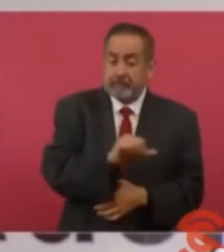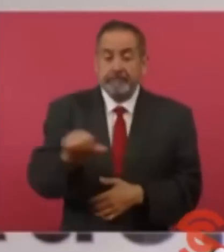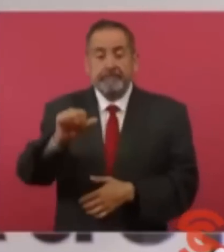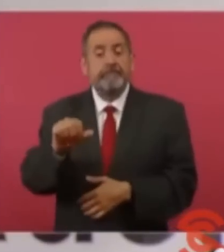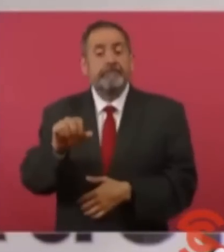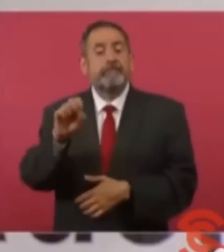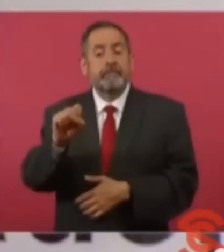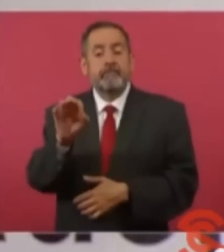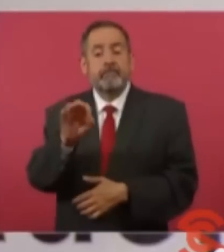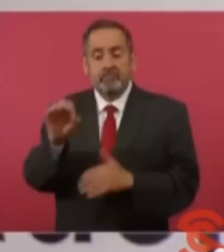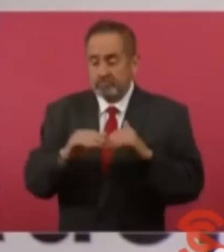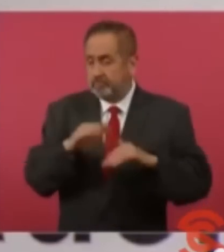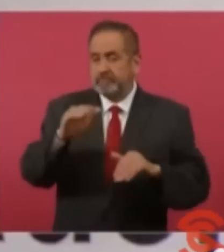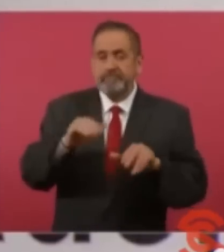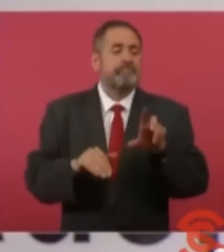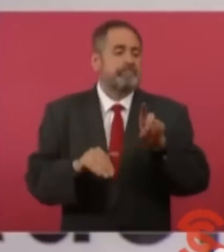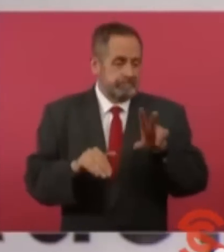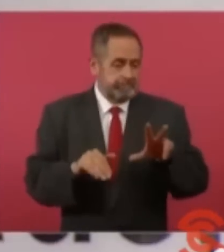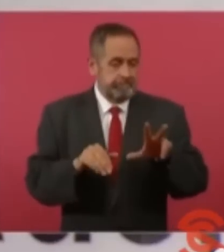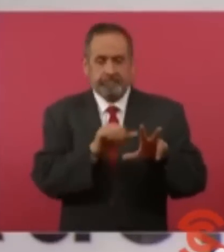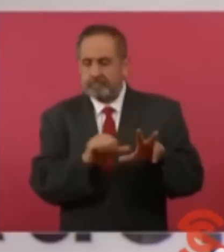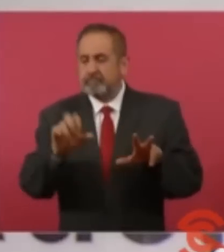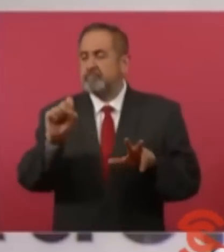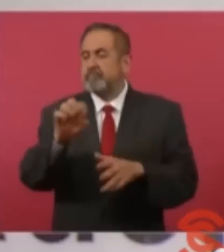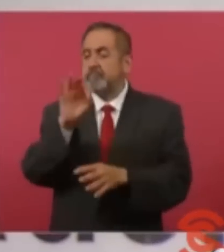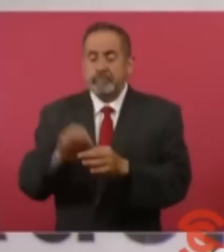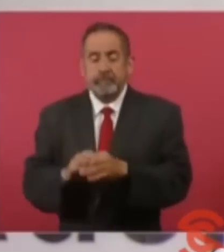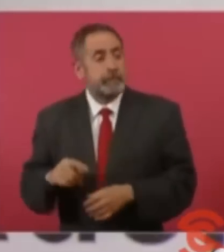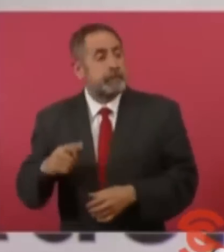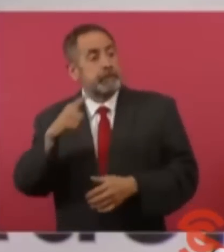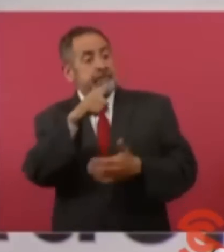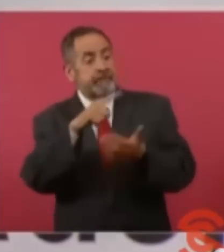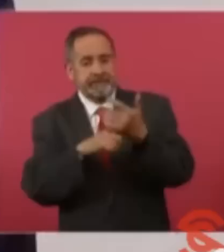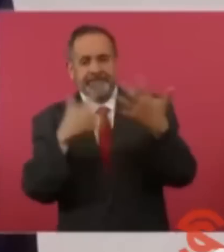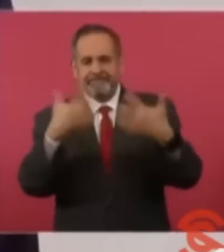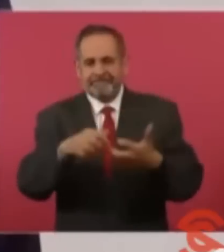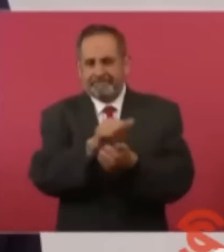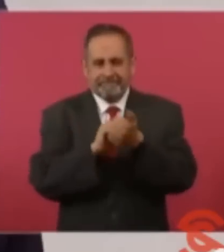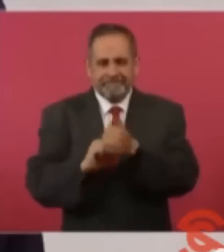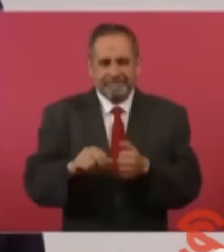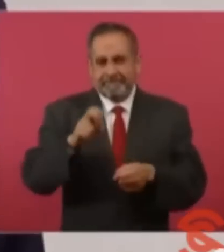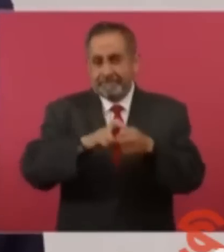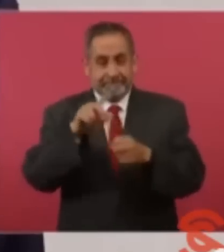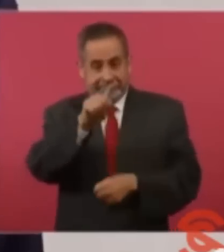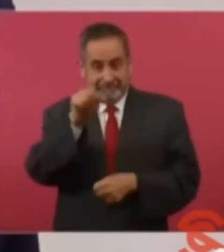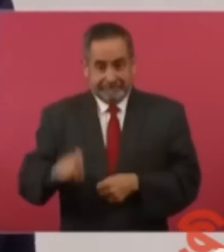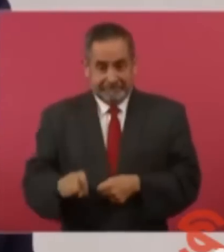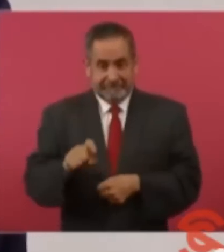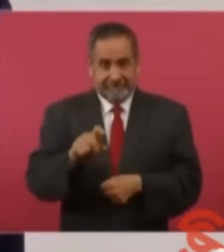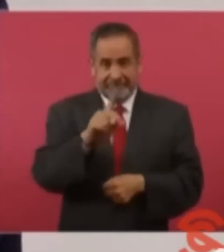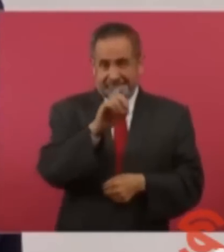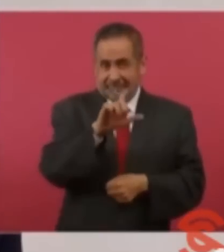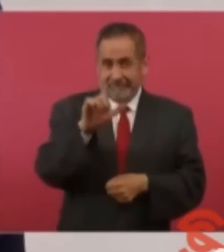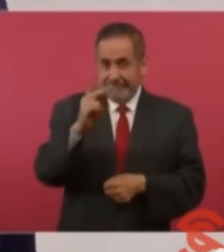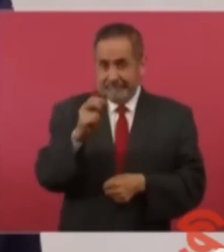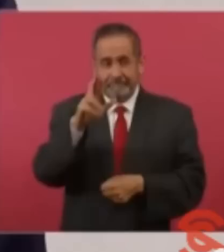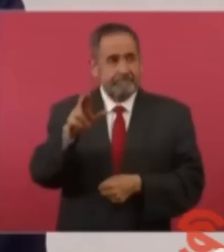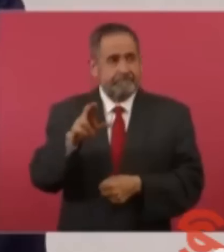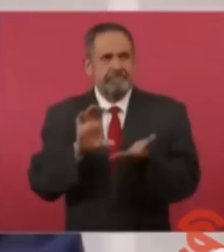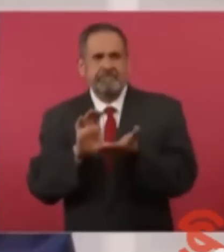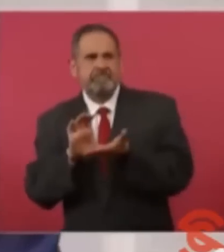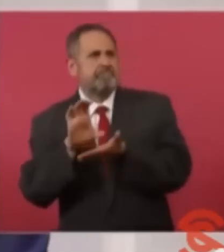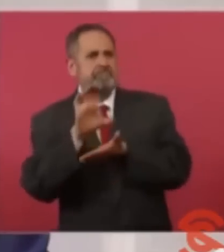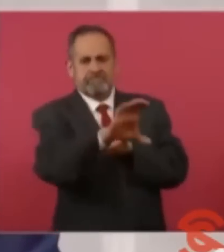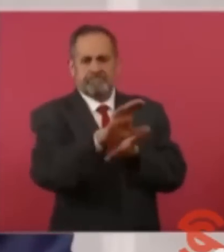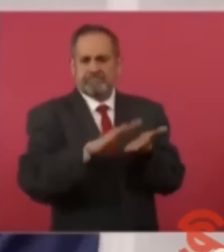60%. La refinería Deer Park que compramos en Texas ya se pagó